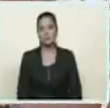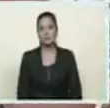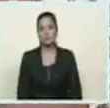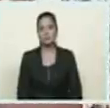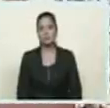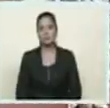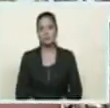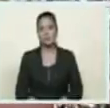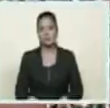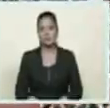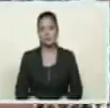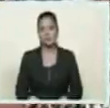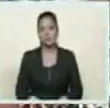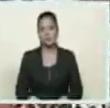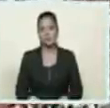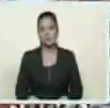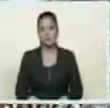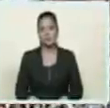por eso